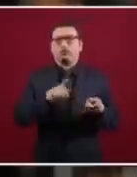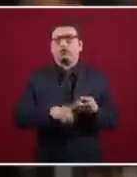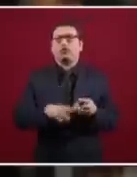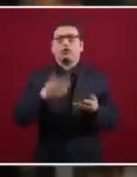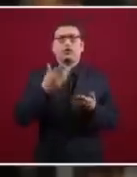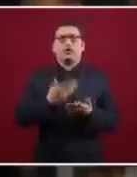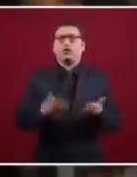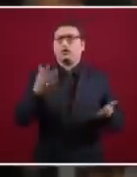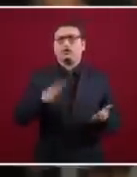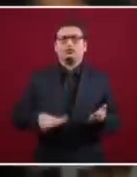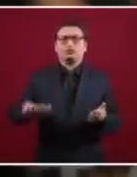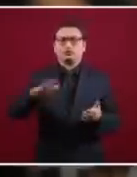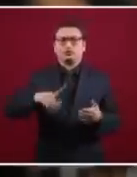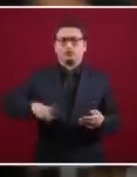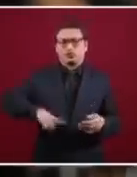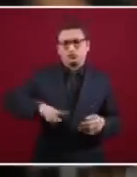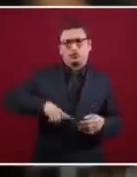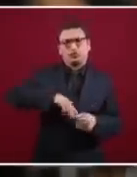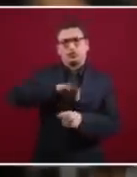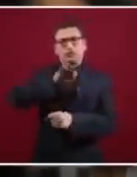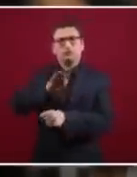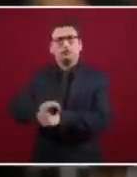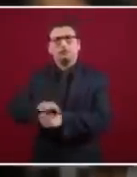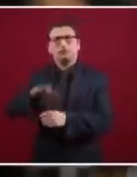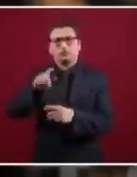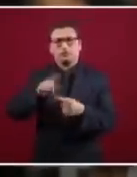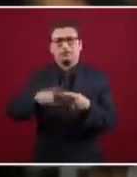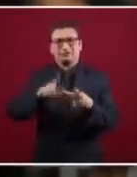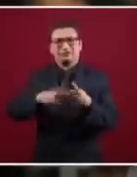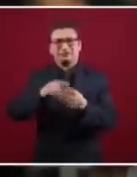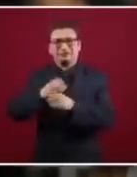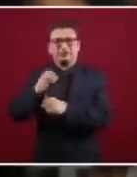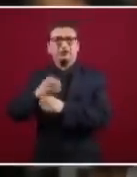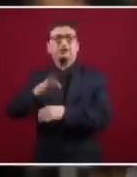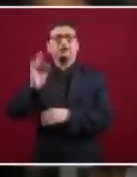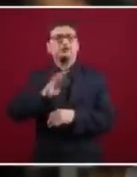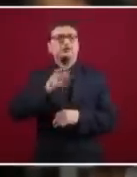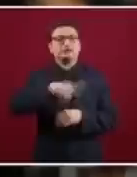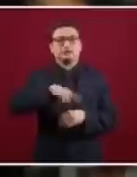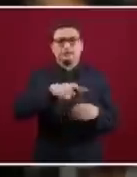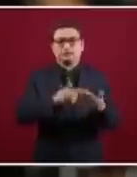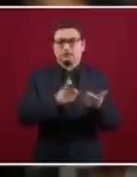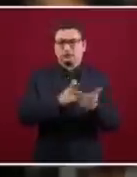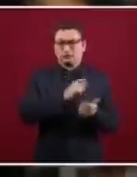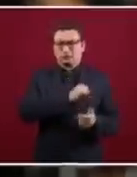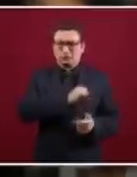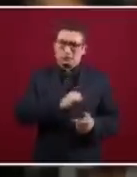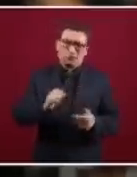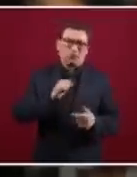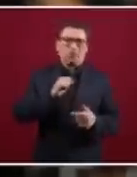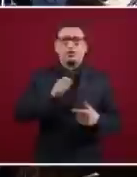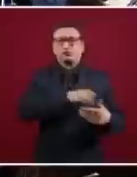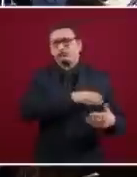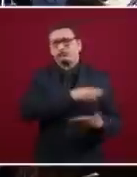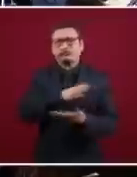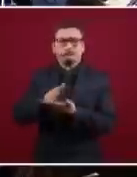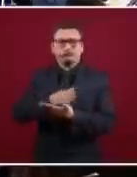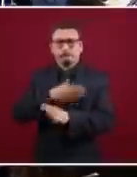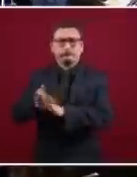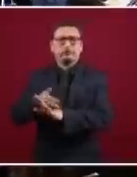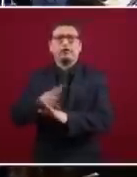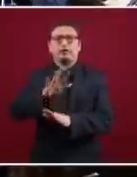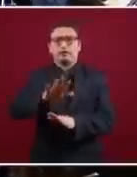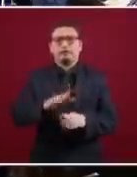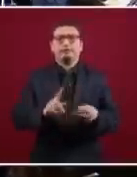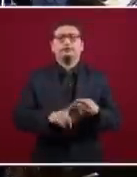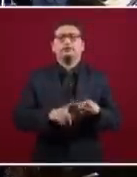estos estados ante posibles ataques de los grupos armados y cómo se coordinaron ese día